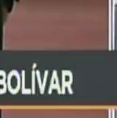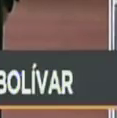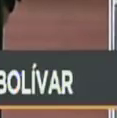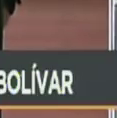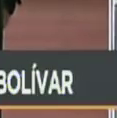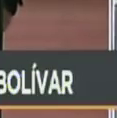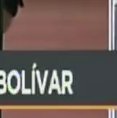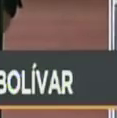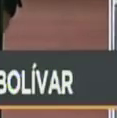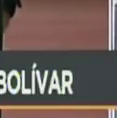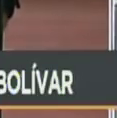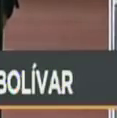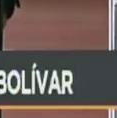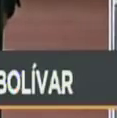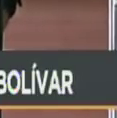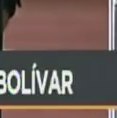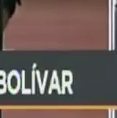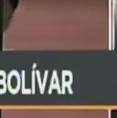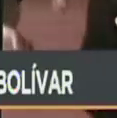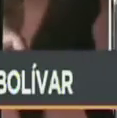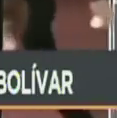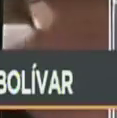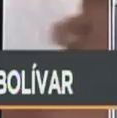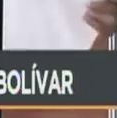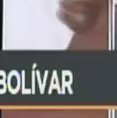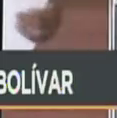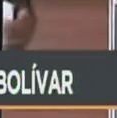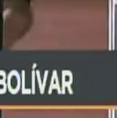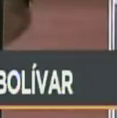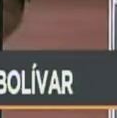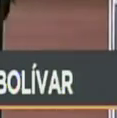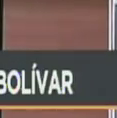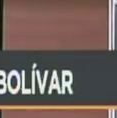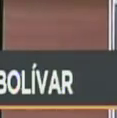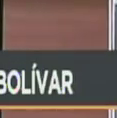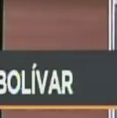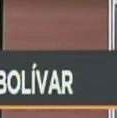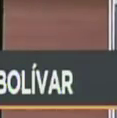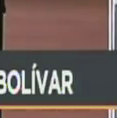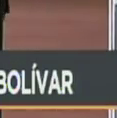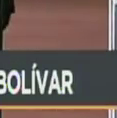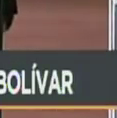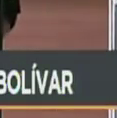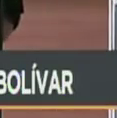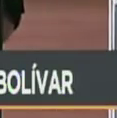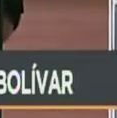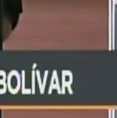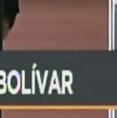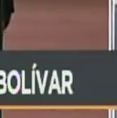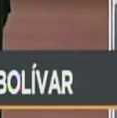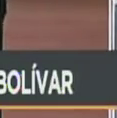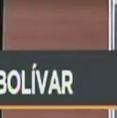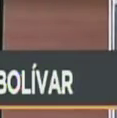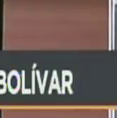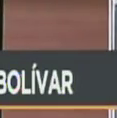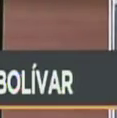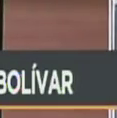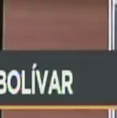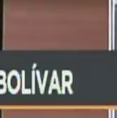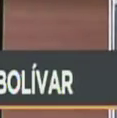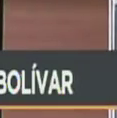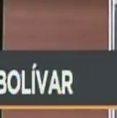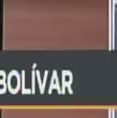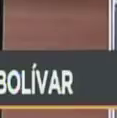la cobertura que se da en los medios públicos y en los medios privados. Si existiera algún tipo de desnivel, ese